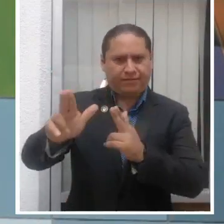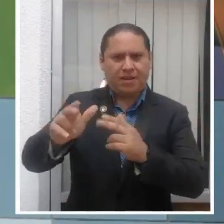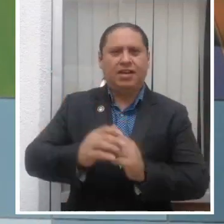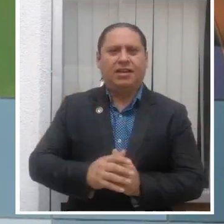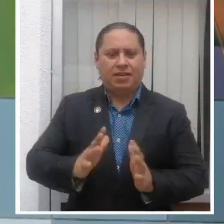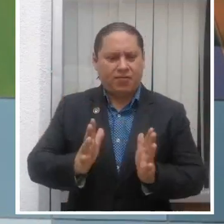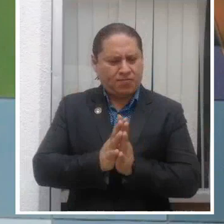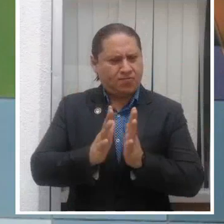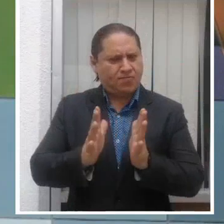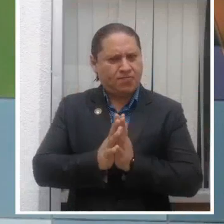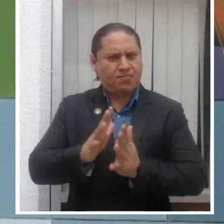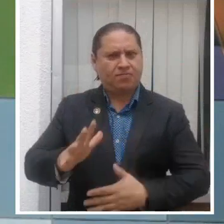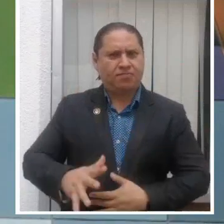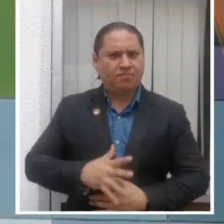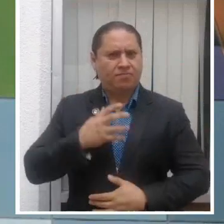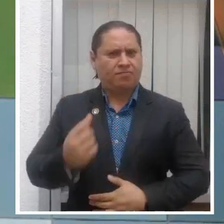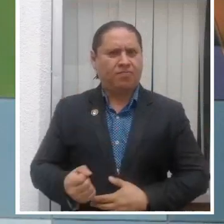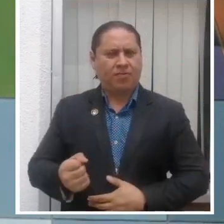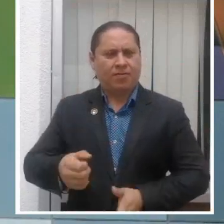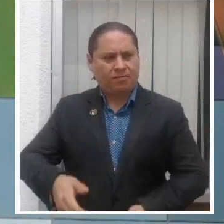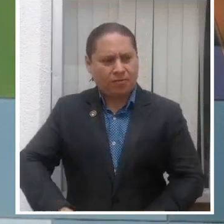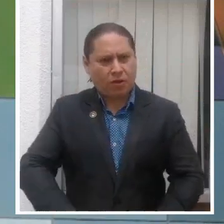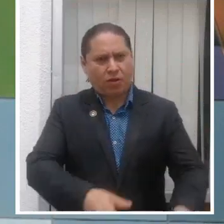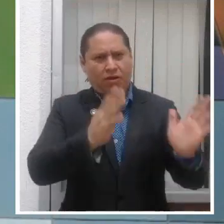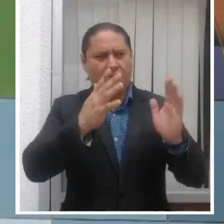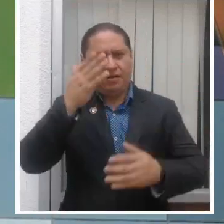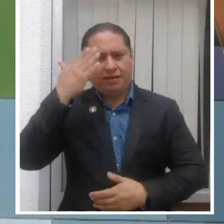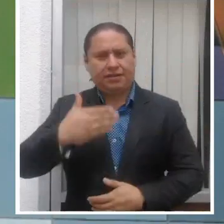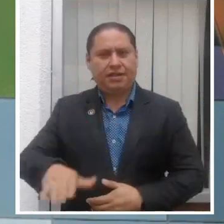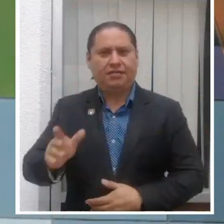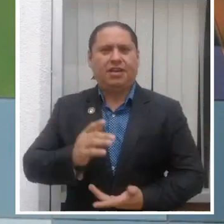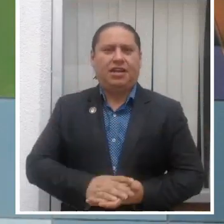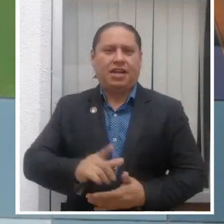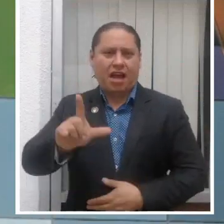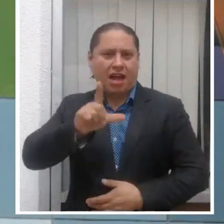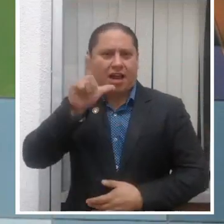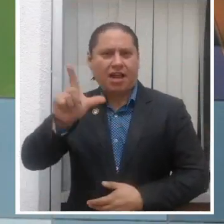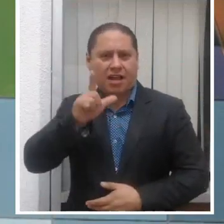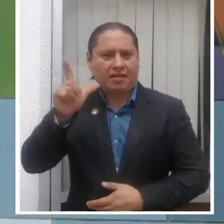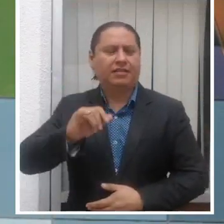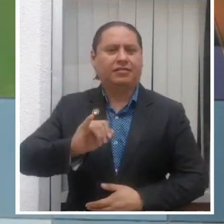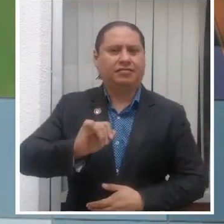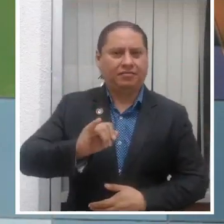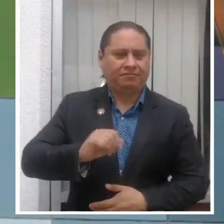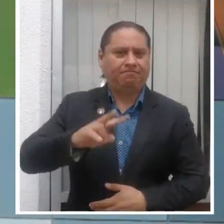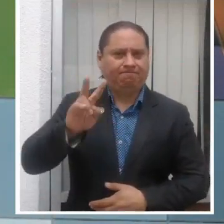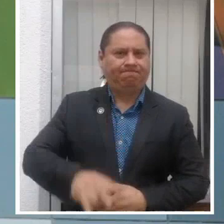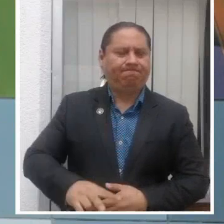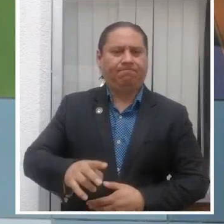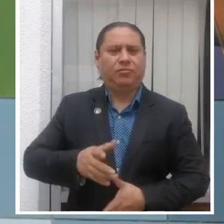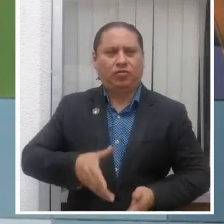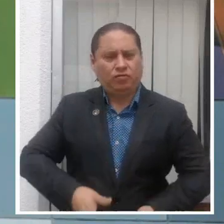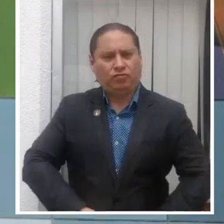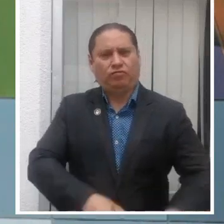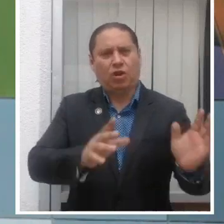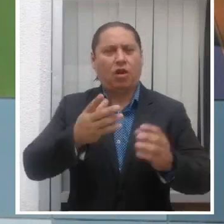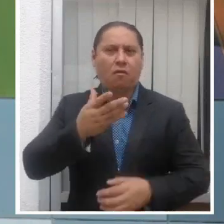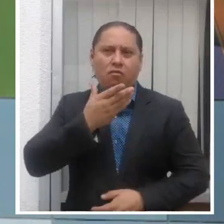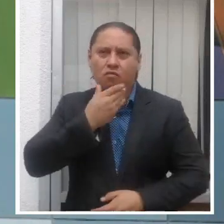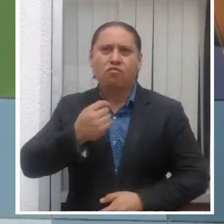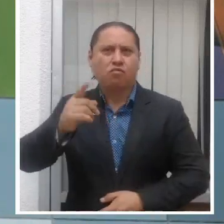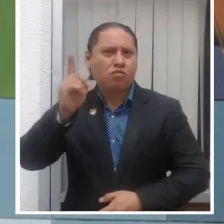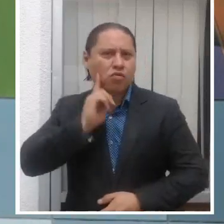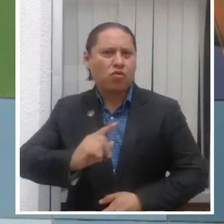resistencia, al saber que este es el camino, a saber también que el lenguaje es un camino y que sin duda es ejemplo para muchas mujeres y